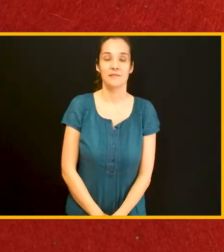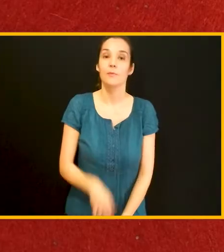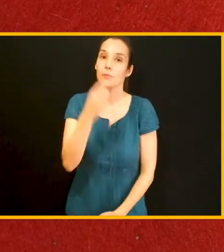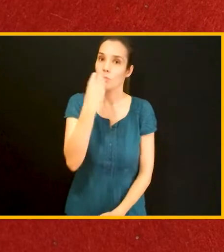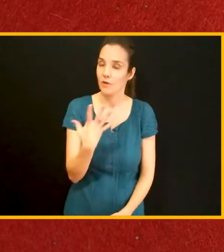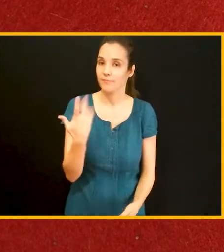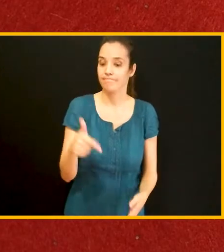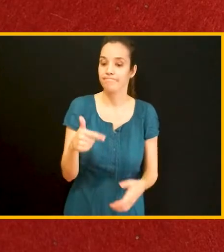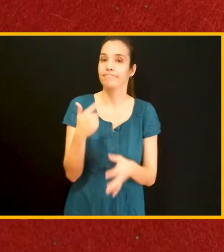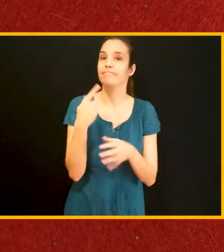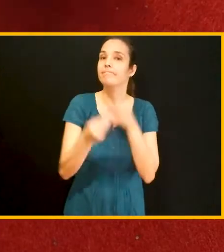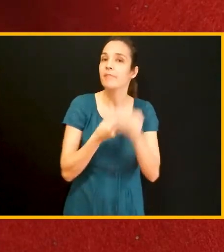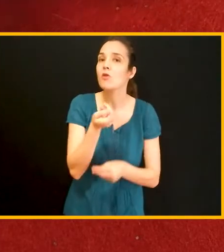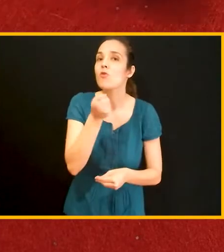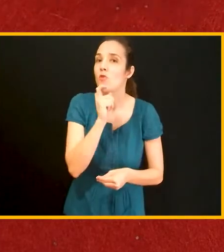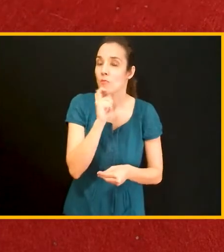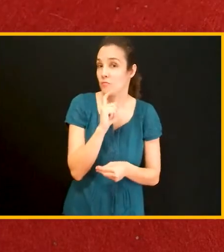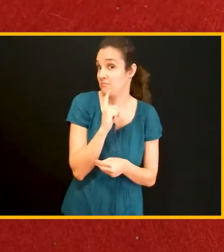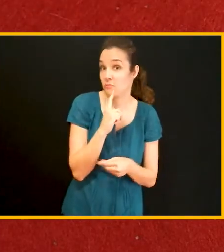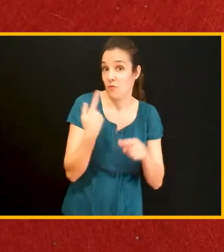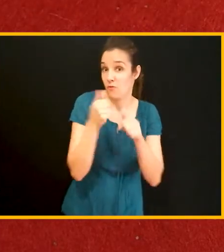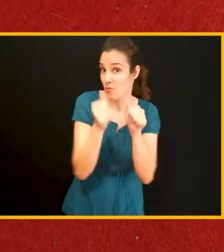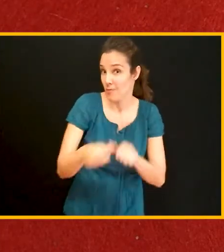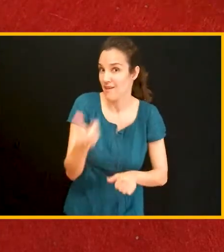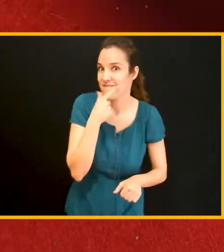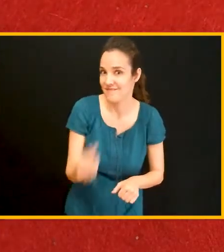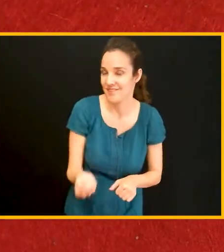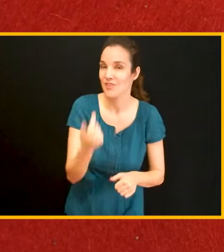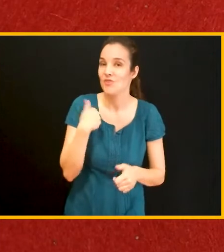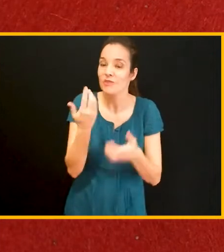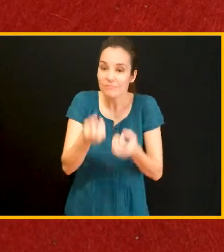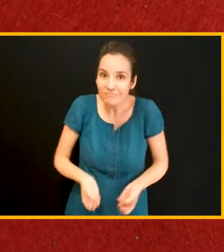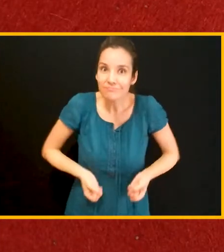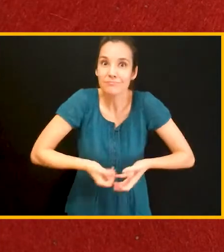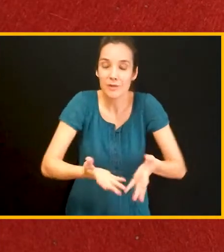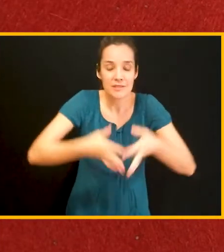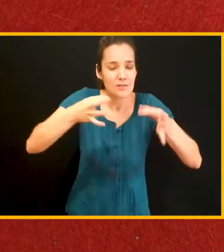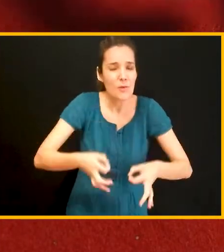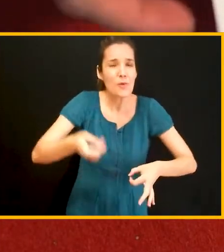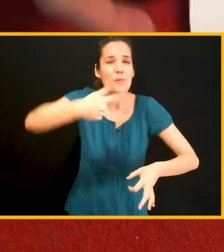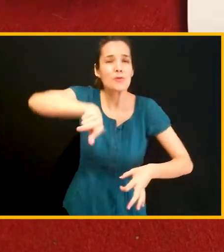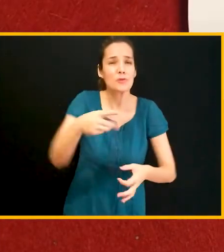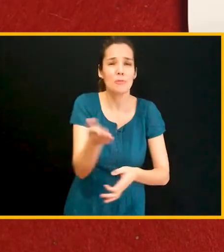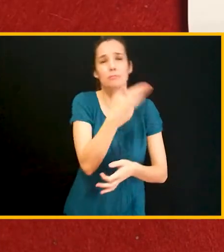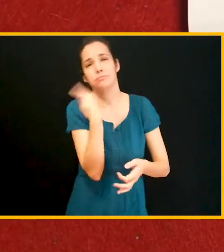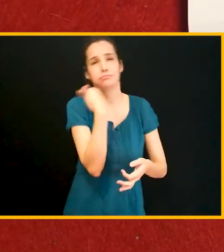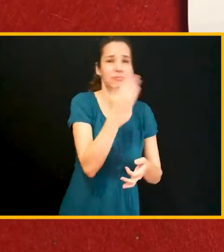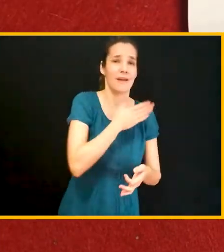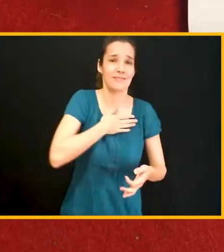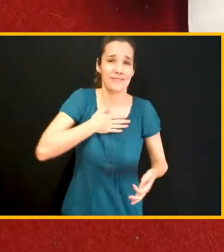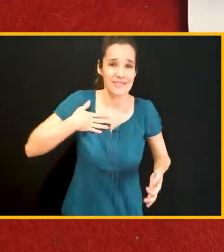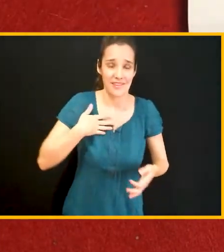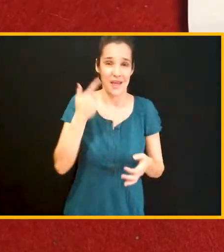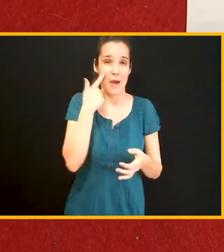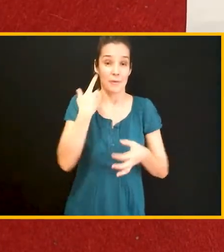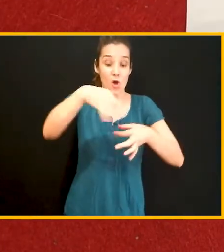Bueno, ¿y esto cómo se hace? Pues se hace de una manera súper sencilla, que cuando la cuente me vais a querer hasta pegar. Fijaros, hay que poner una predicción.